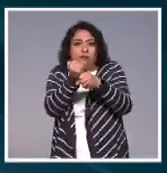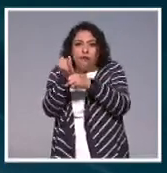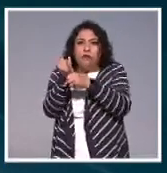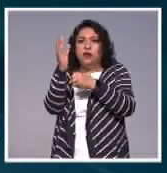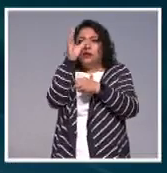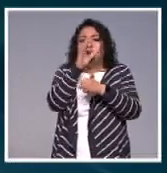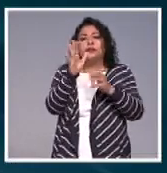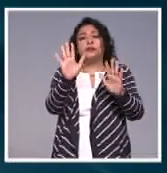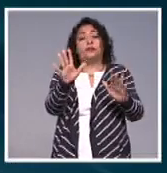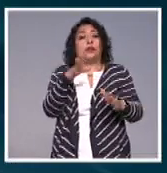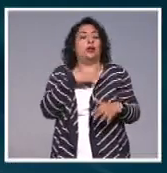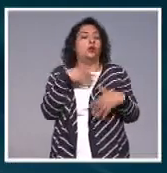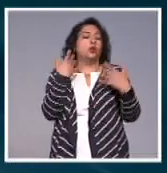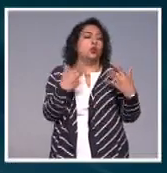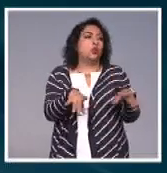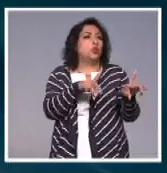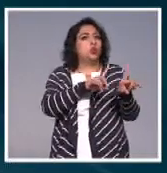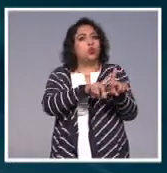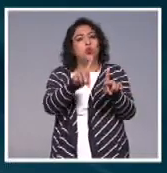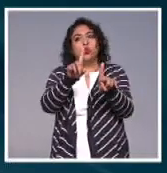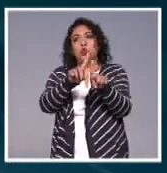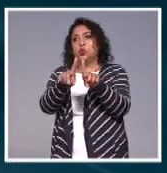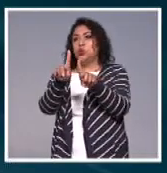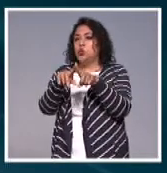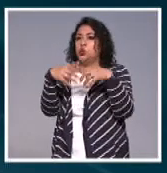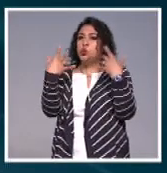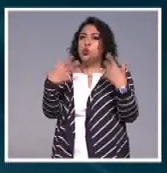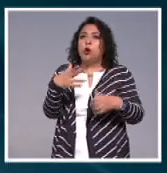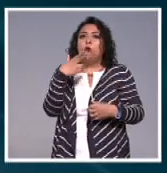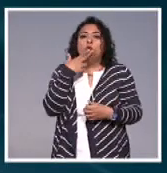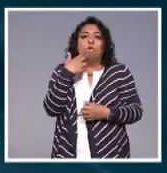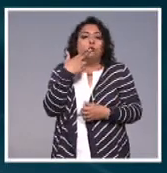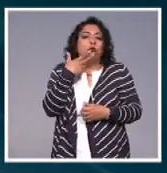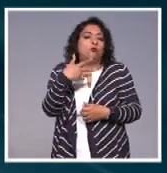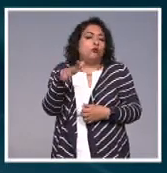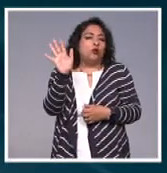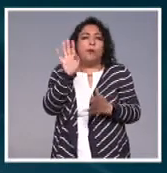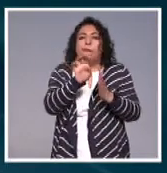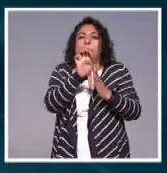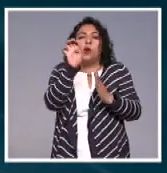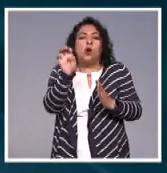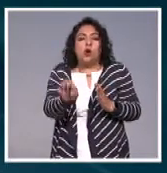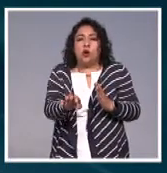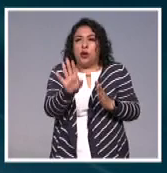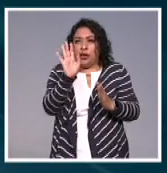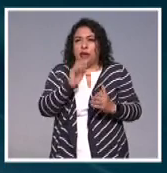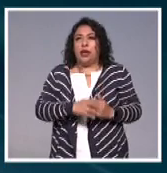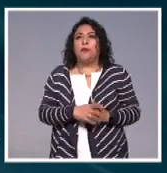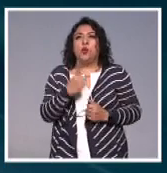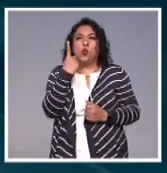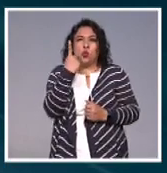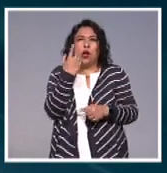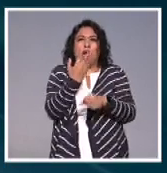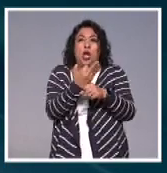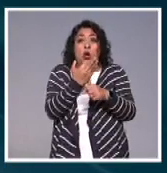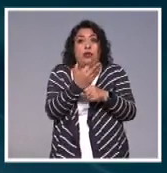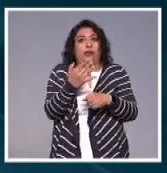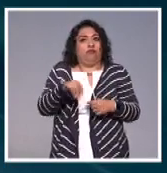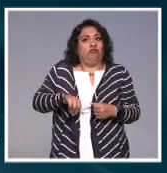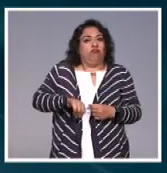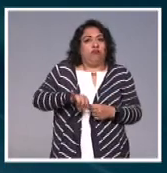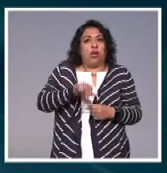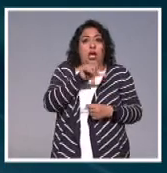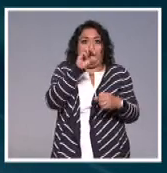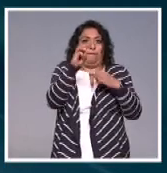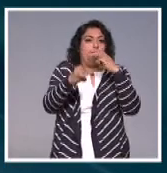científicas. Pues hay una gran diversidad de aplicaciones. Por ejemplo, una de las que ahorita son como más